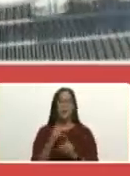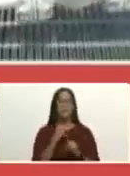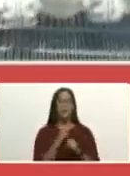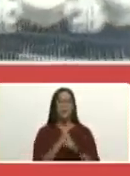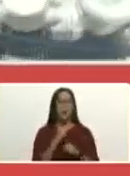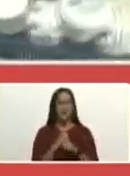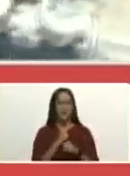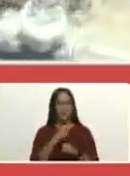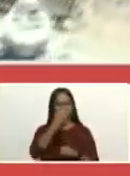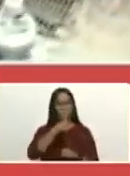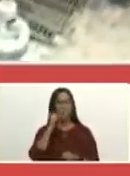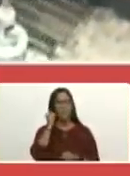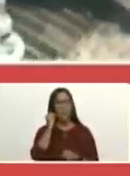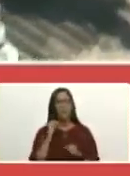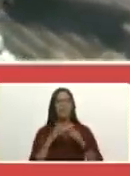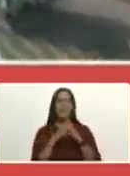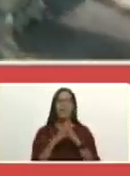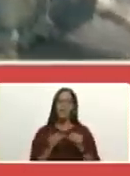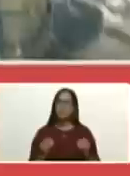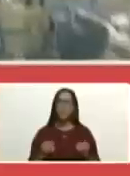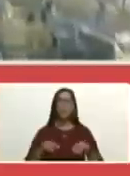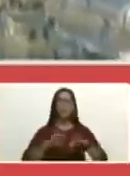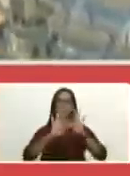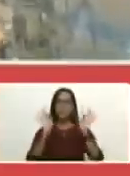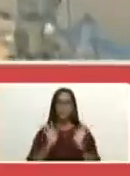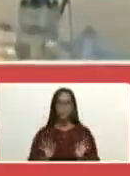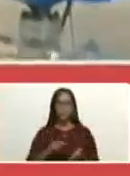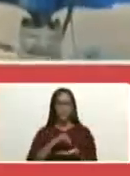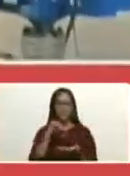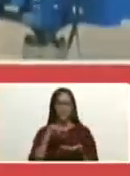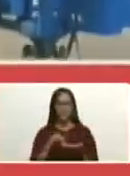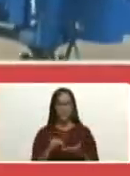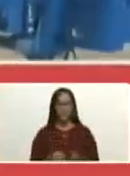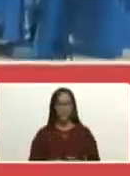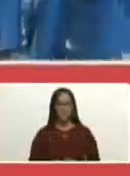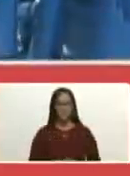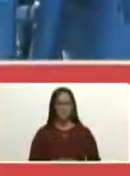y trabajadoras en toda su magnitud nacional.